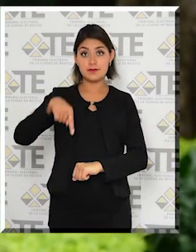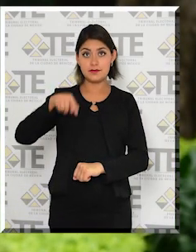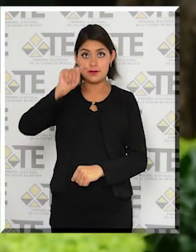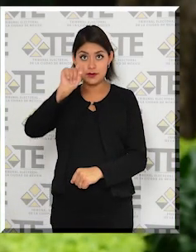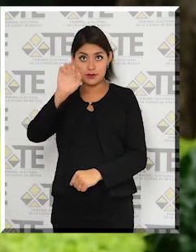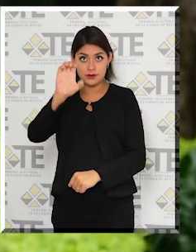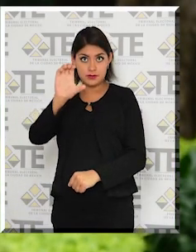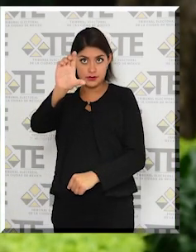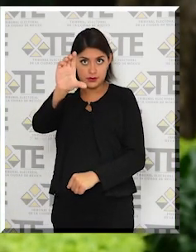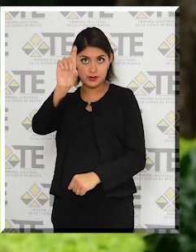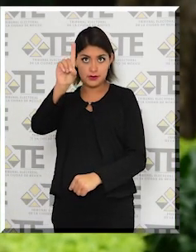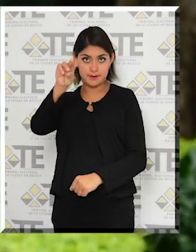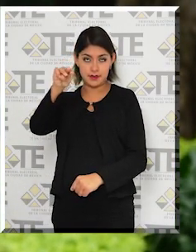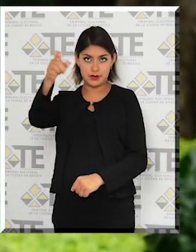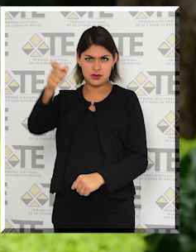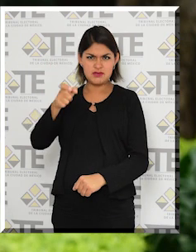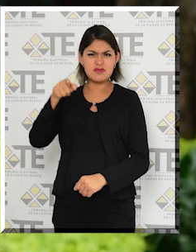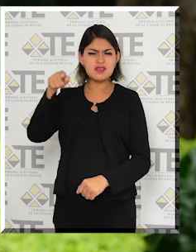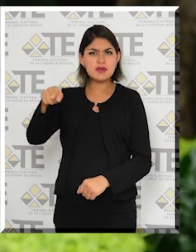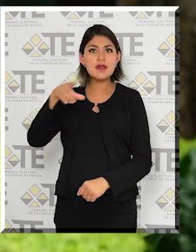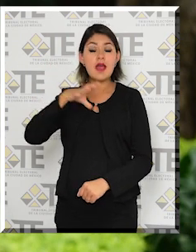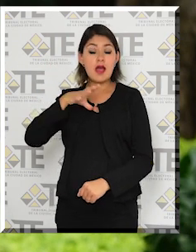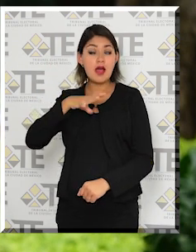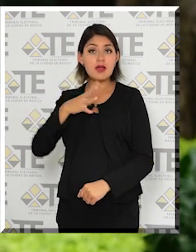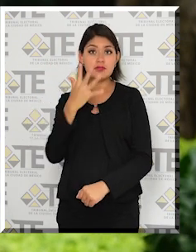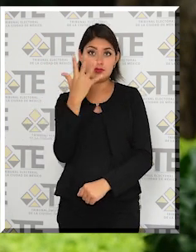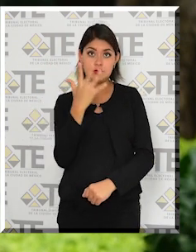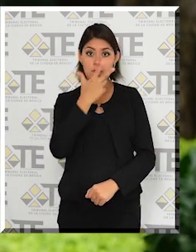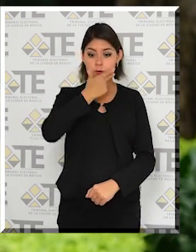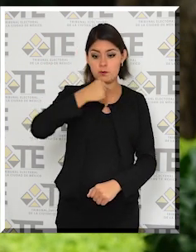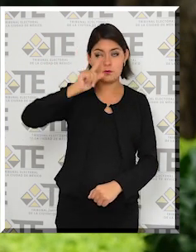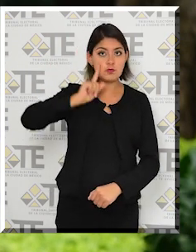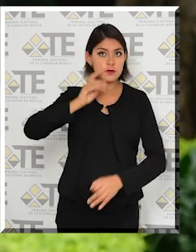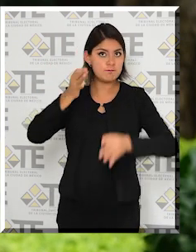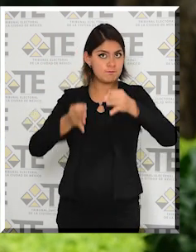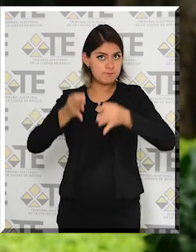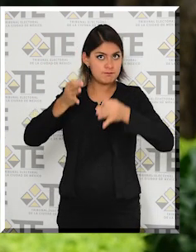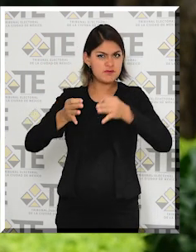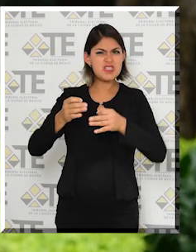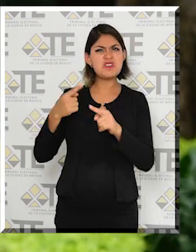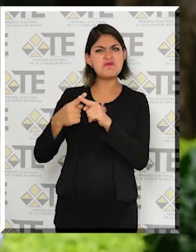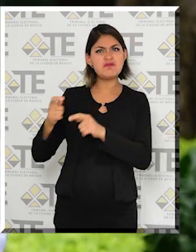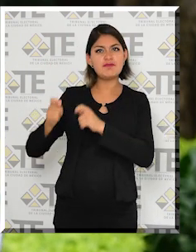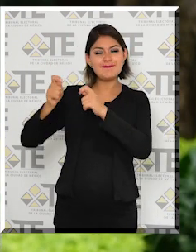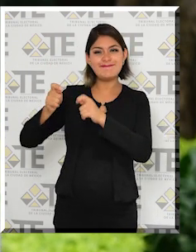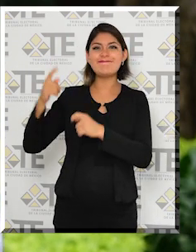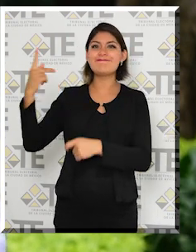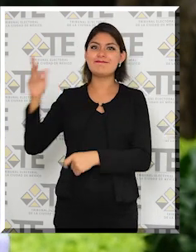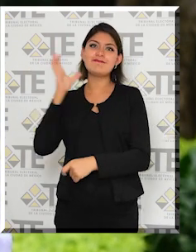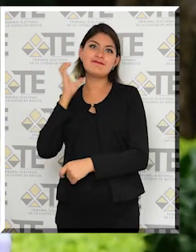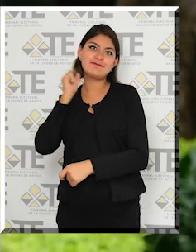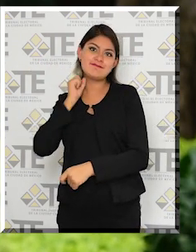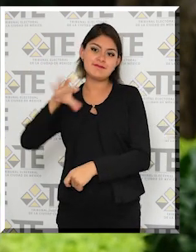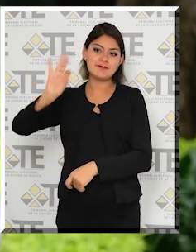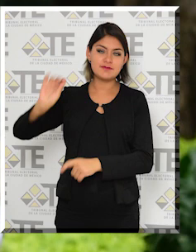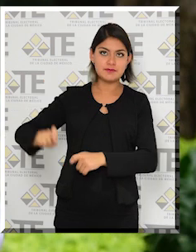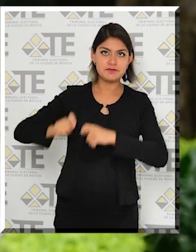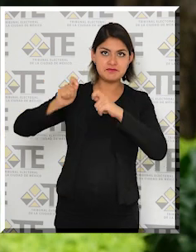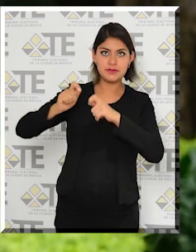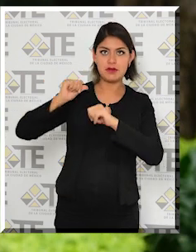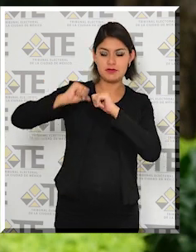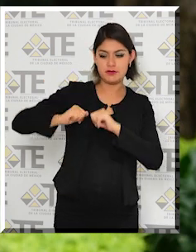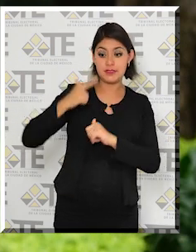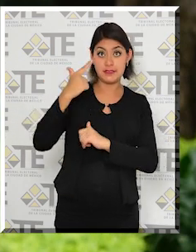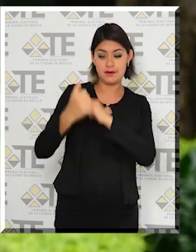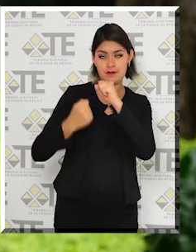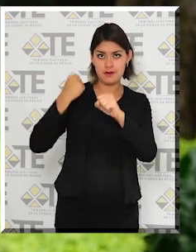el Tribunal Electoral de la Ciudad de México se integra por 5 magistradas o magistrados designados por el Senado de la República con